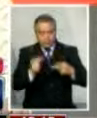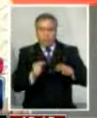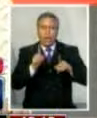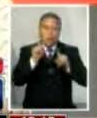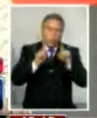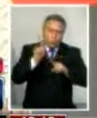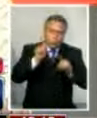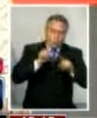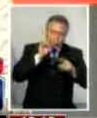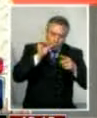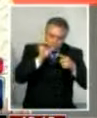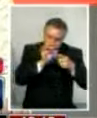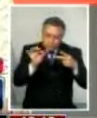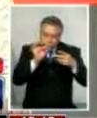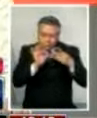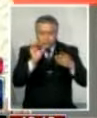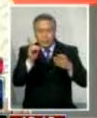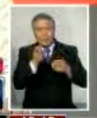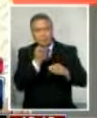concepto,